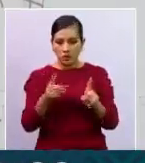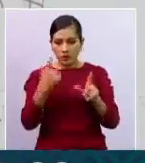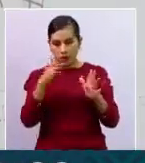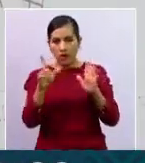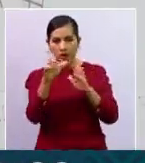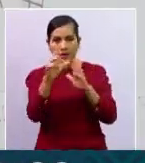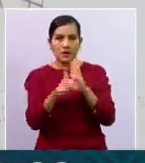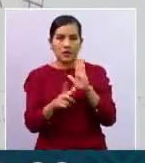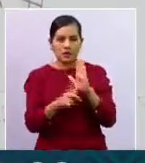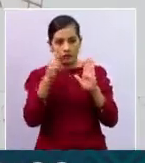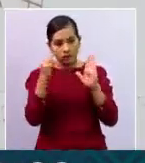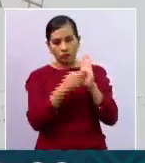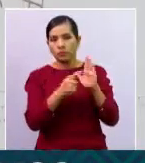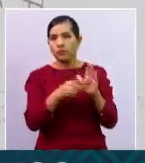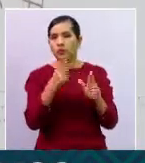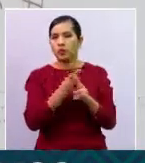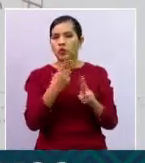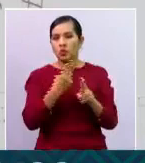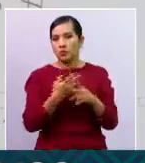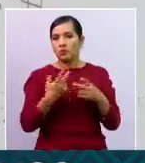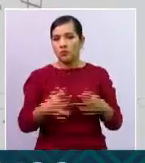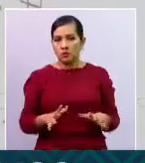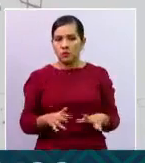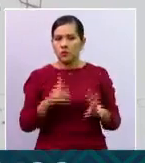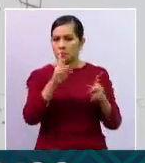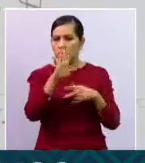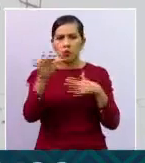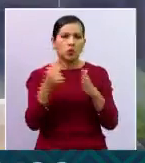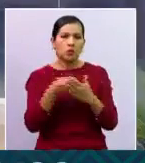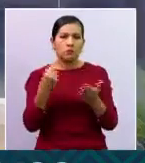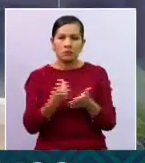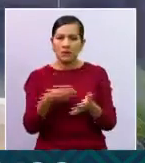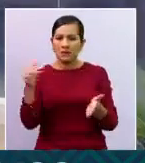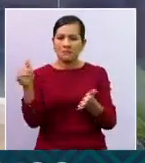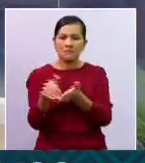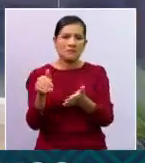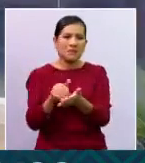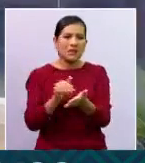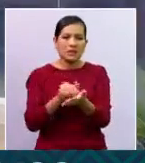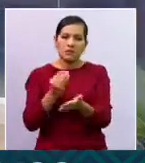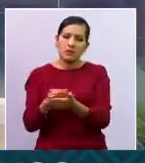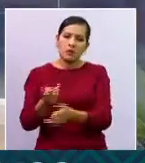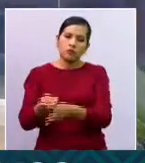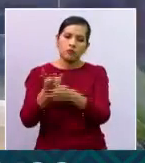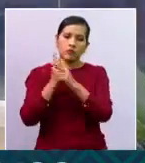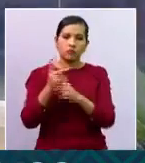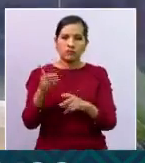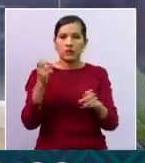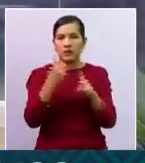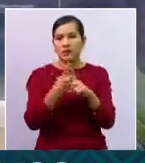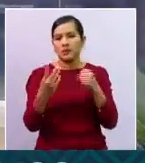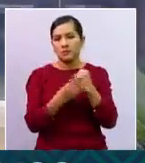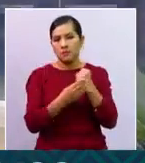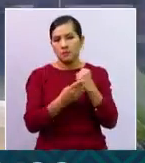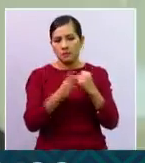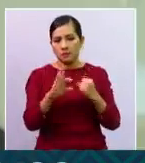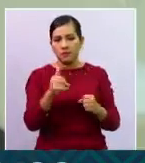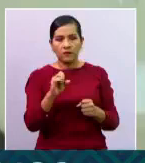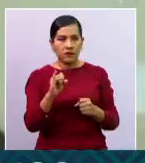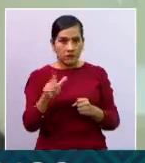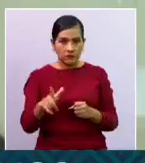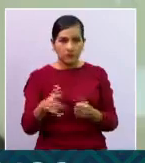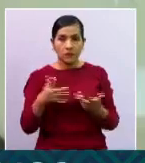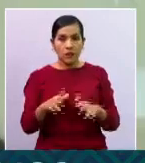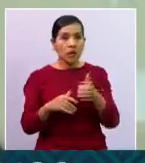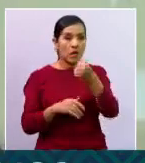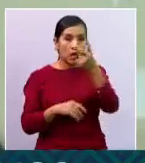Investigación Financiera, quienes accedieron a créditos millonarios vinculados al ex Banco Fácil. Ya se han citado algunos se están